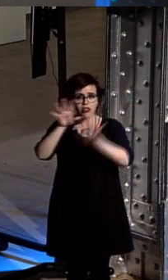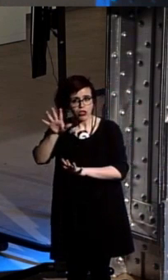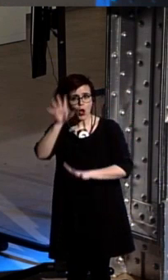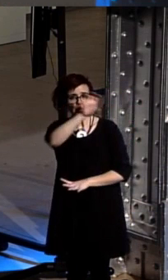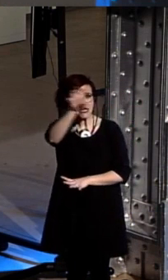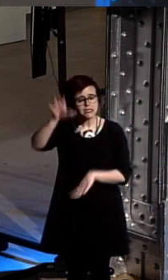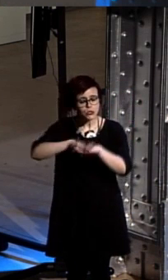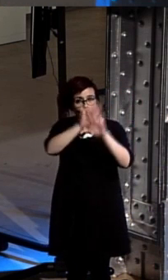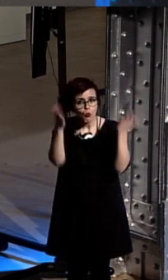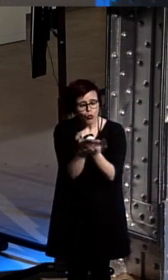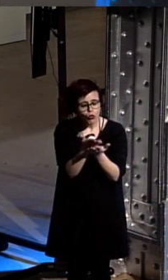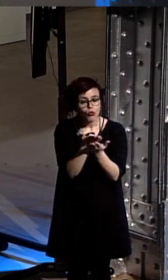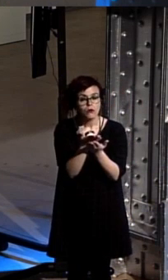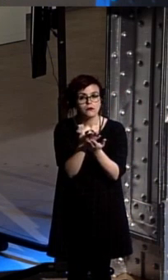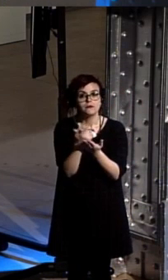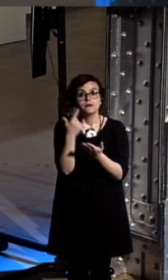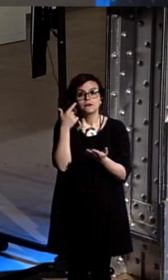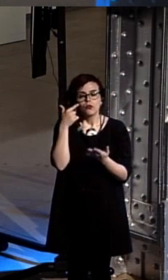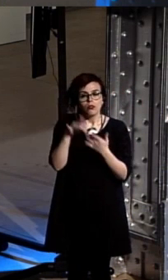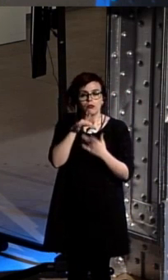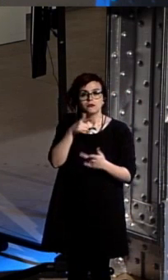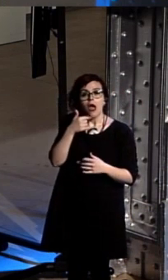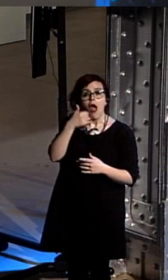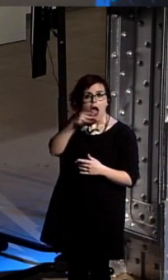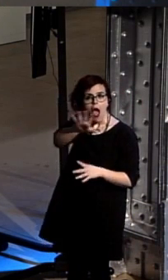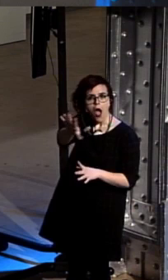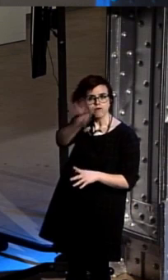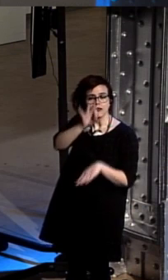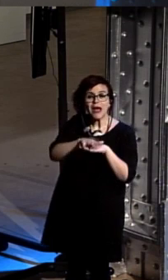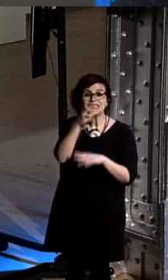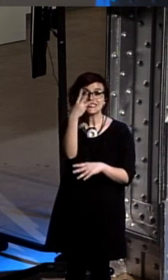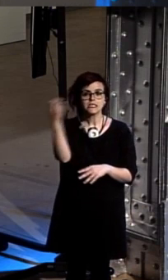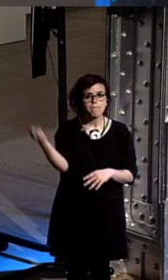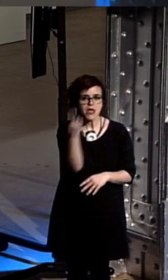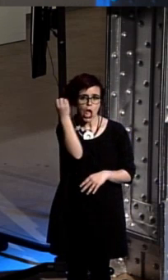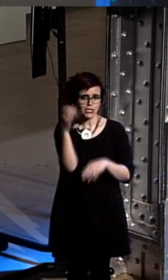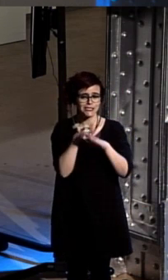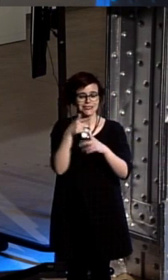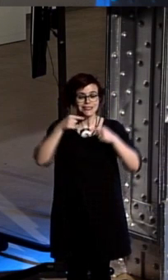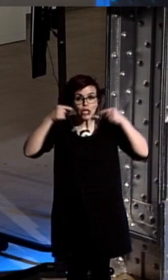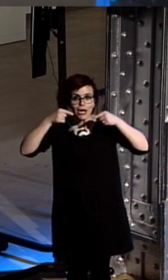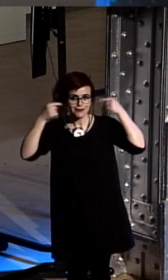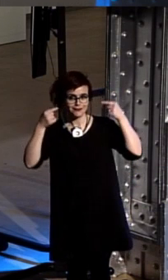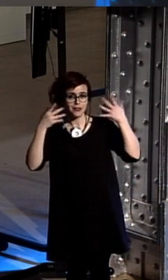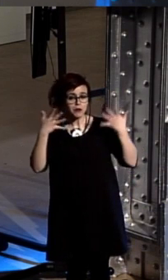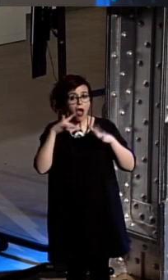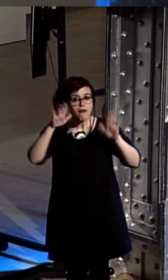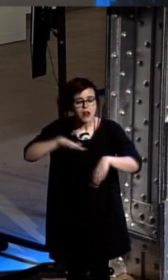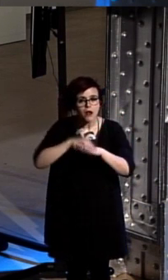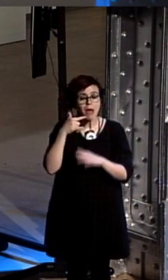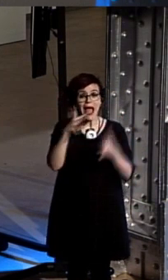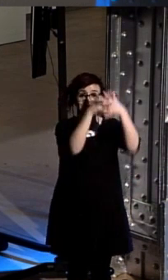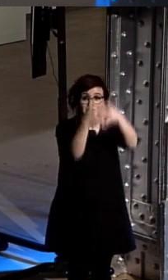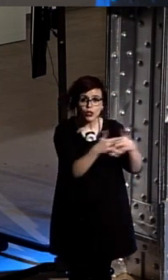miedo que llegaron a abordar 3 millones de sonrisas, pero lo que encontraron en este análisis fue que en